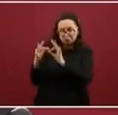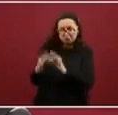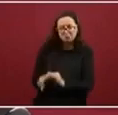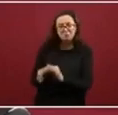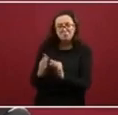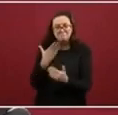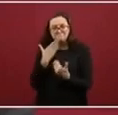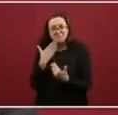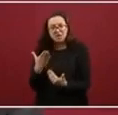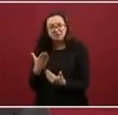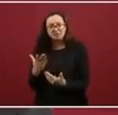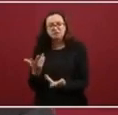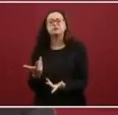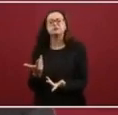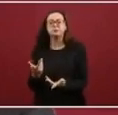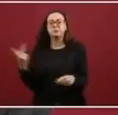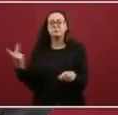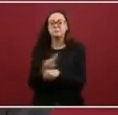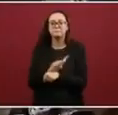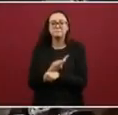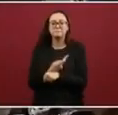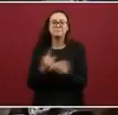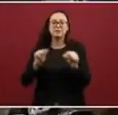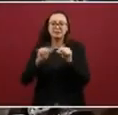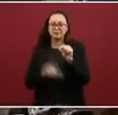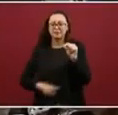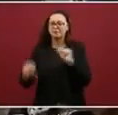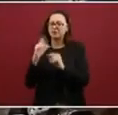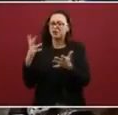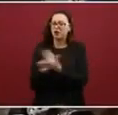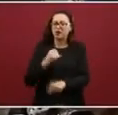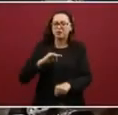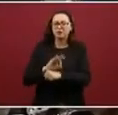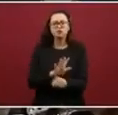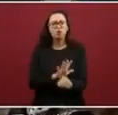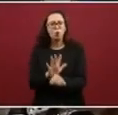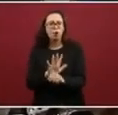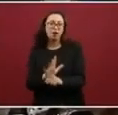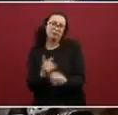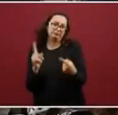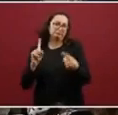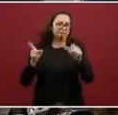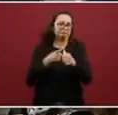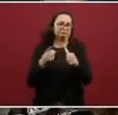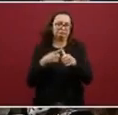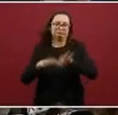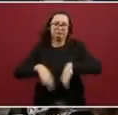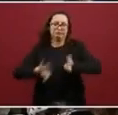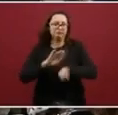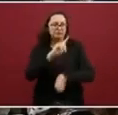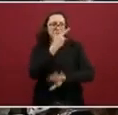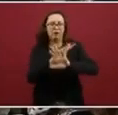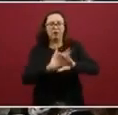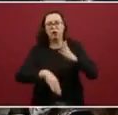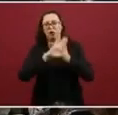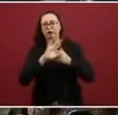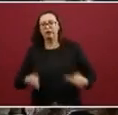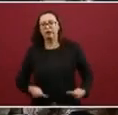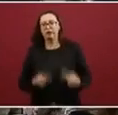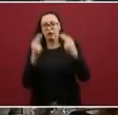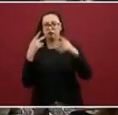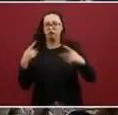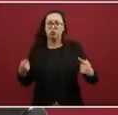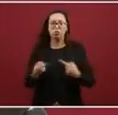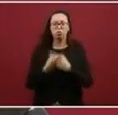parte de México? Bueno, además de que no haya una guerra comercial, que ya el suyo es muy importante. ¿Qué es lo que se gana? Que los países